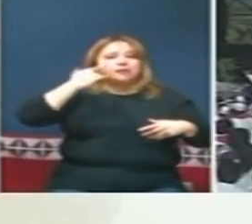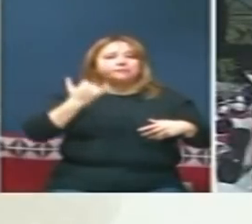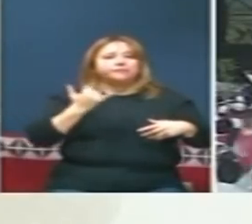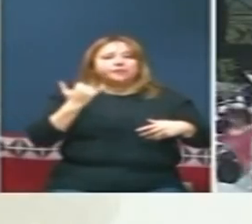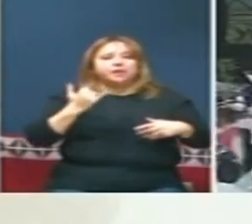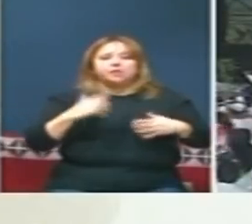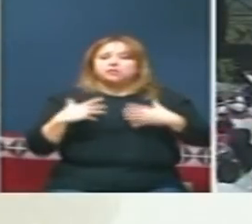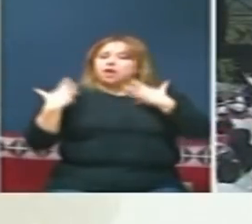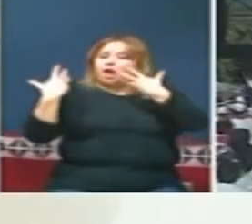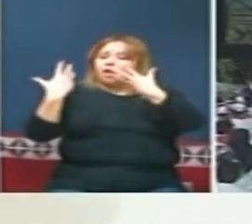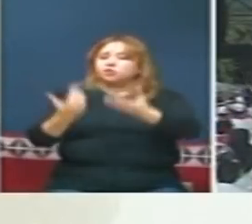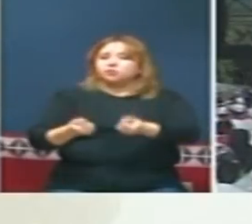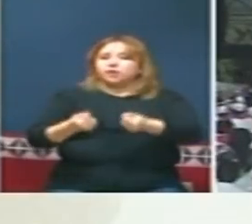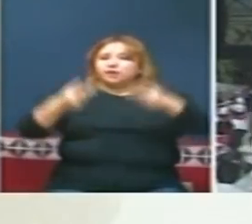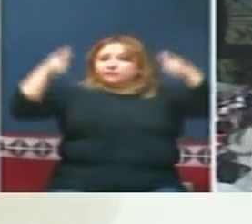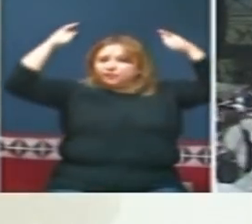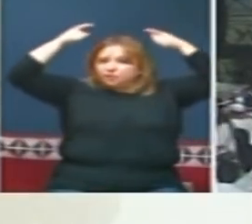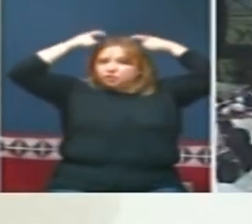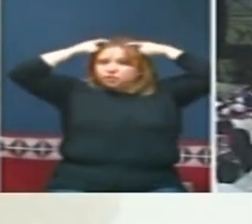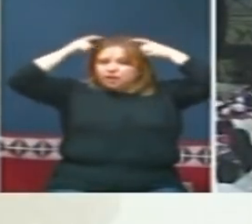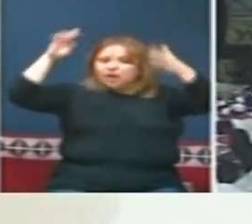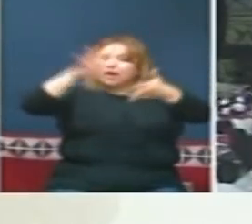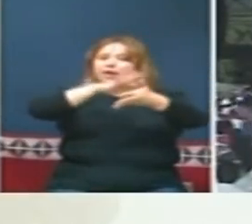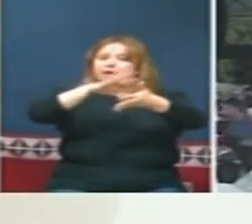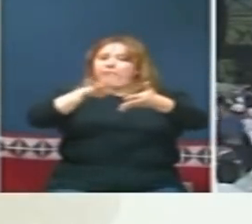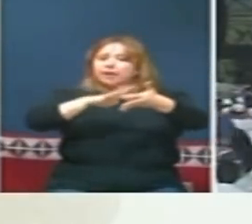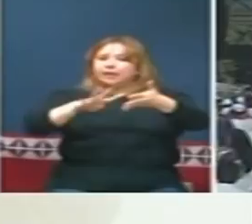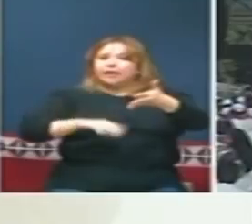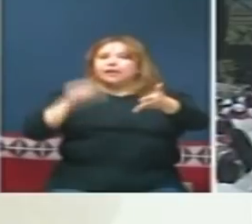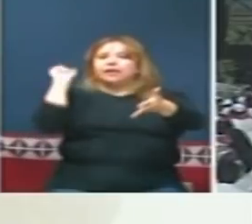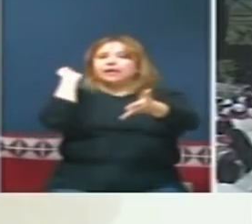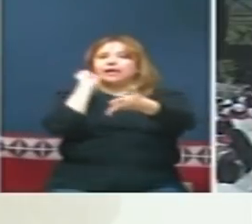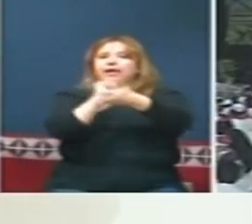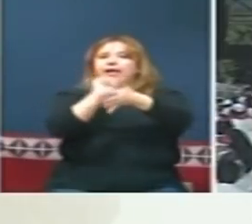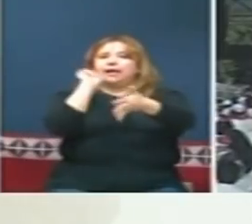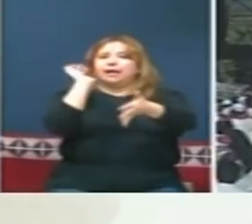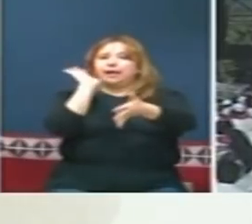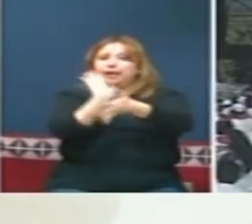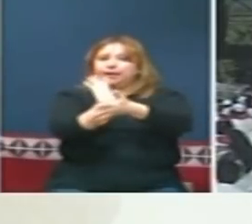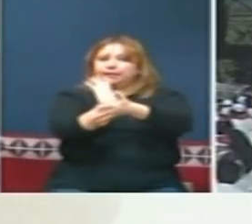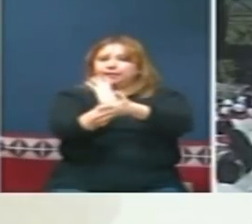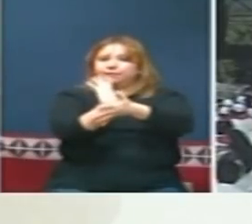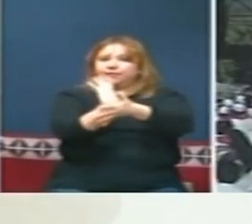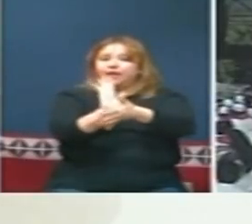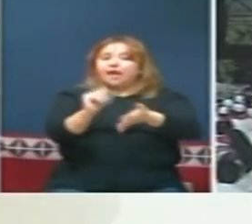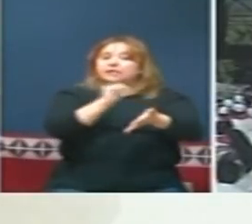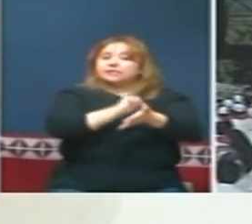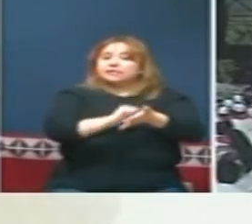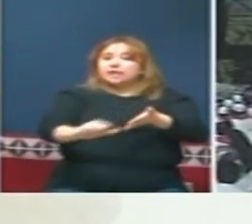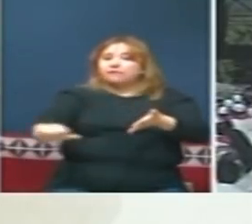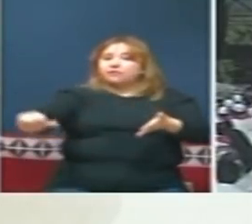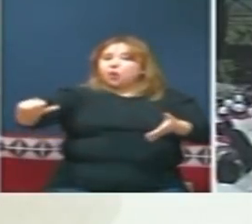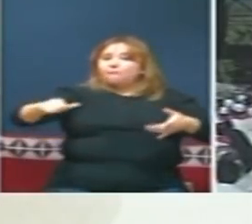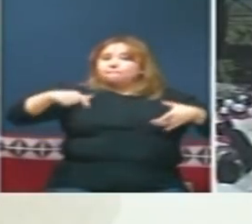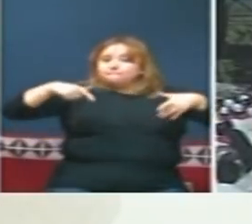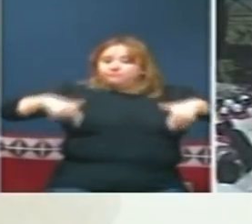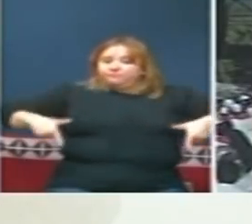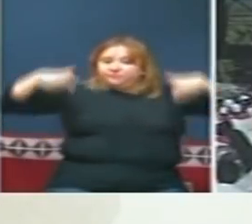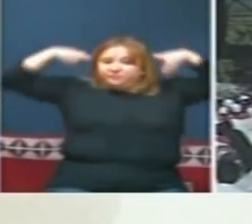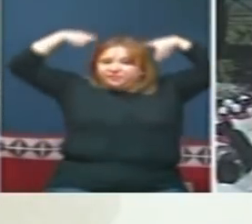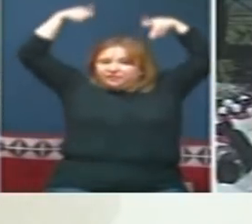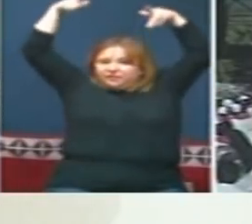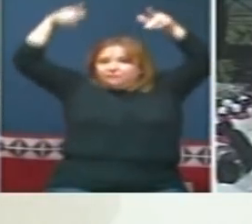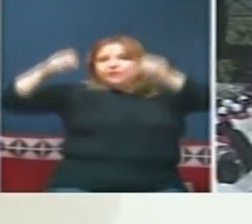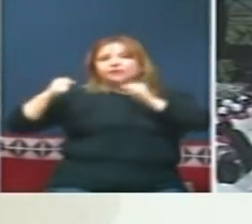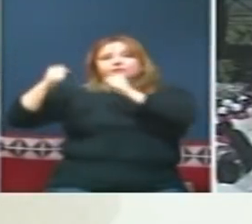Causa de los Santos, lee la carta apostólica por la que el Santo Padre Francisco